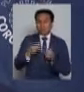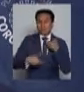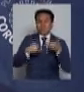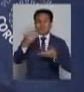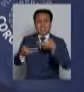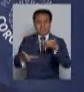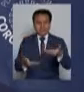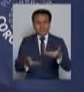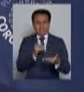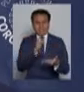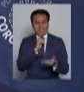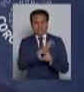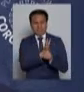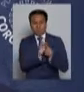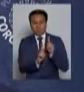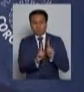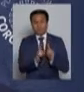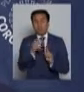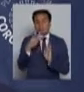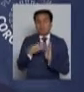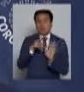a otros, es de